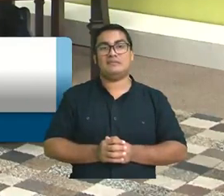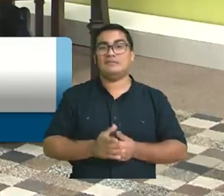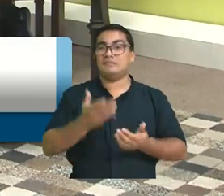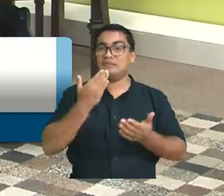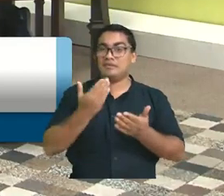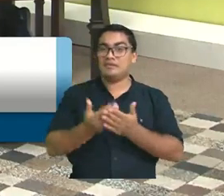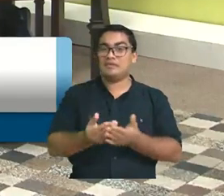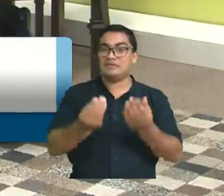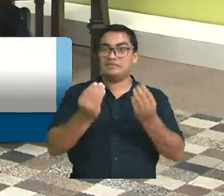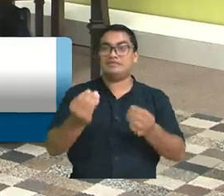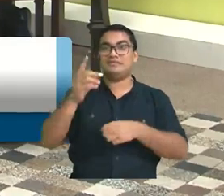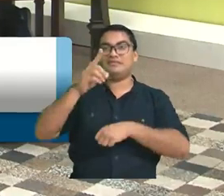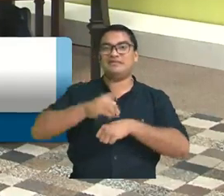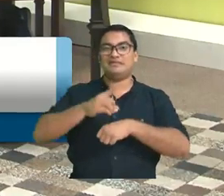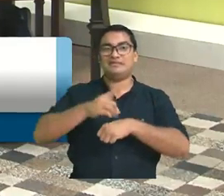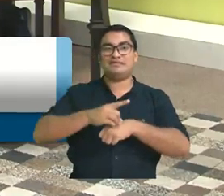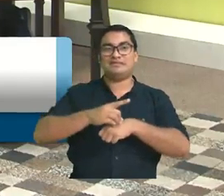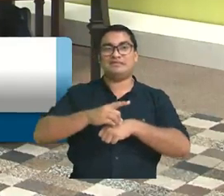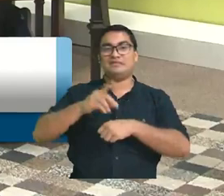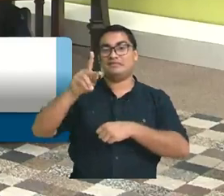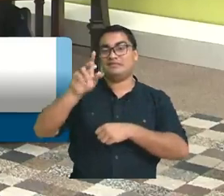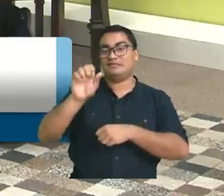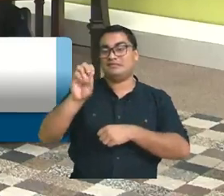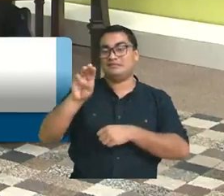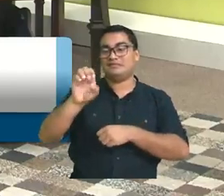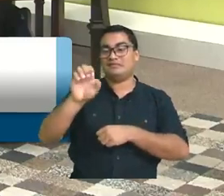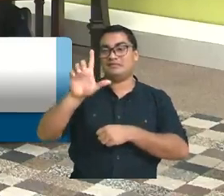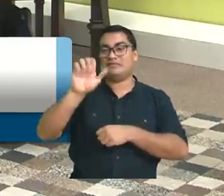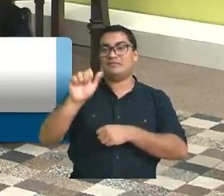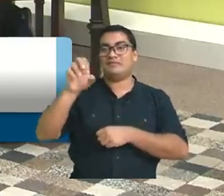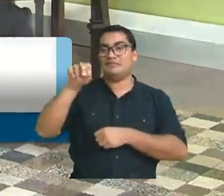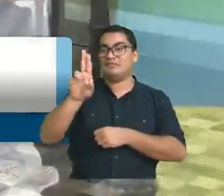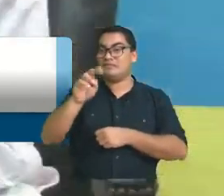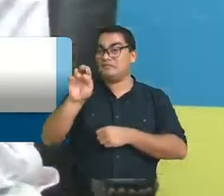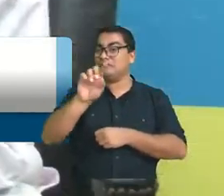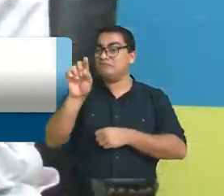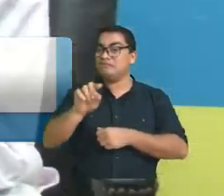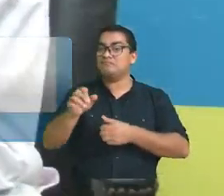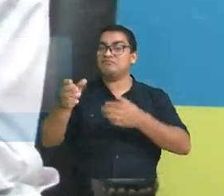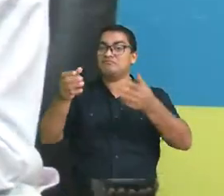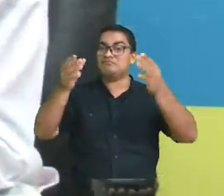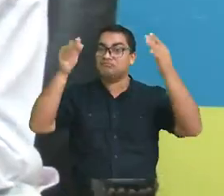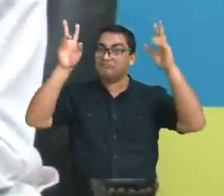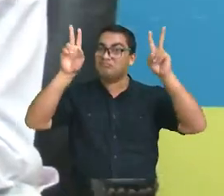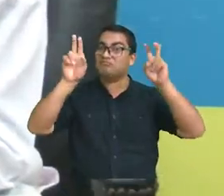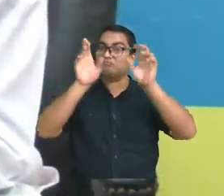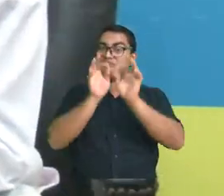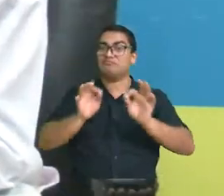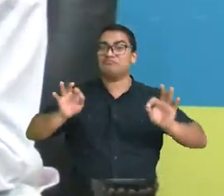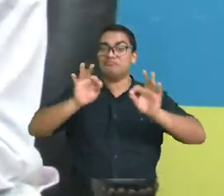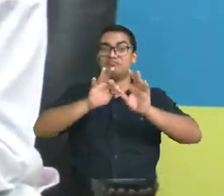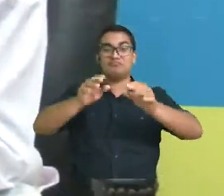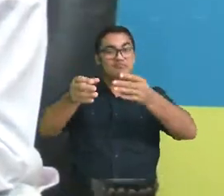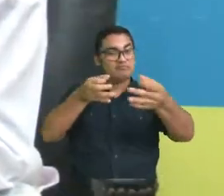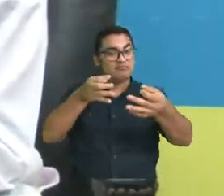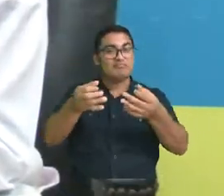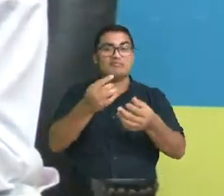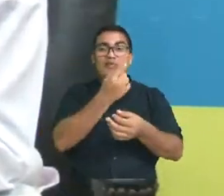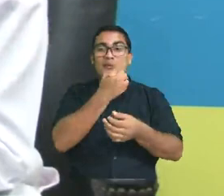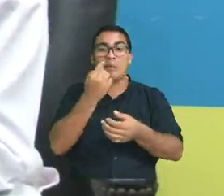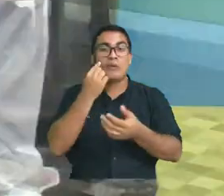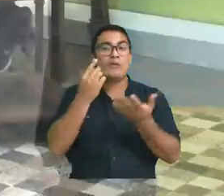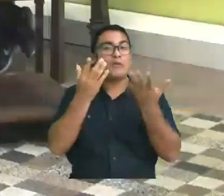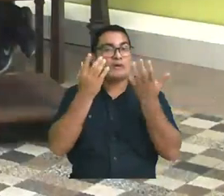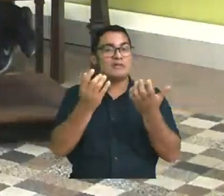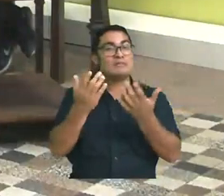Le agradecemos, doctora Pamela Núñez, por habernos introducido sobre este tema tan importante como es el síndrome del